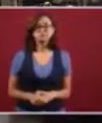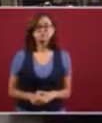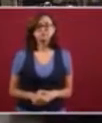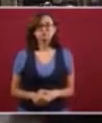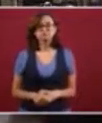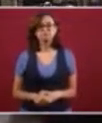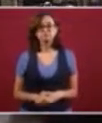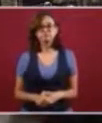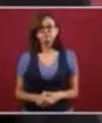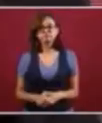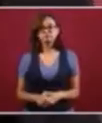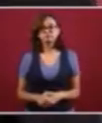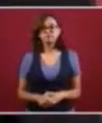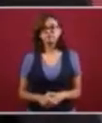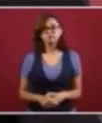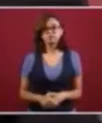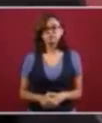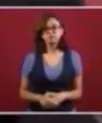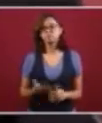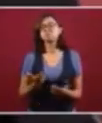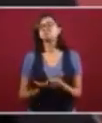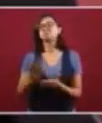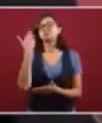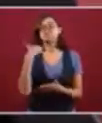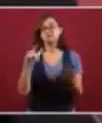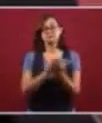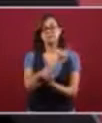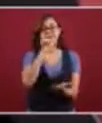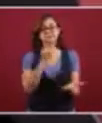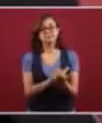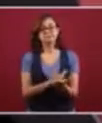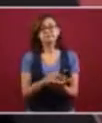no estaba considerado delito grave la corrupción